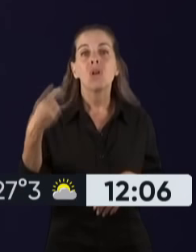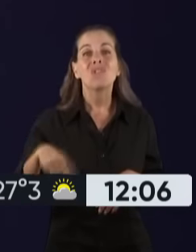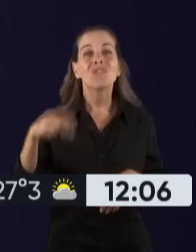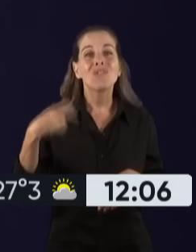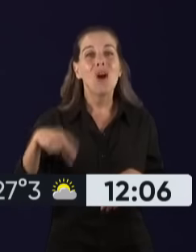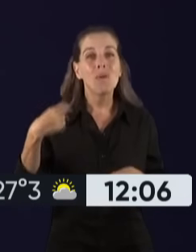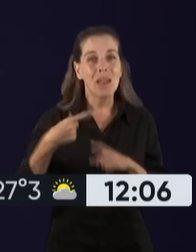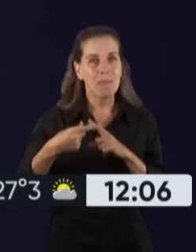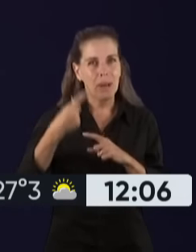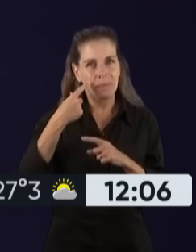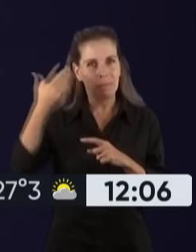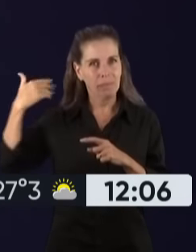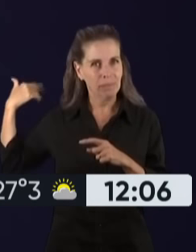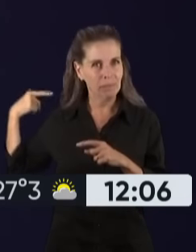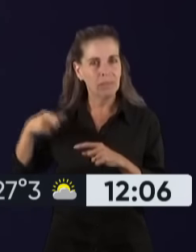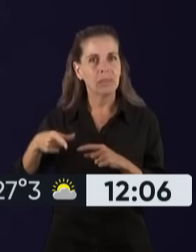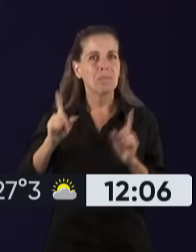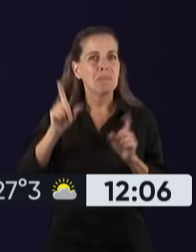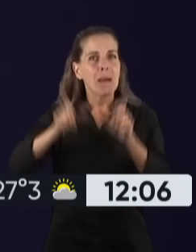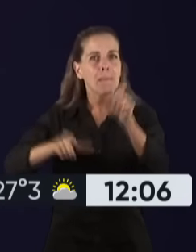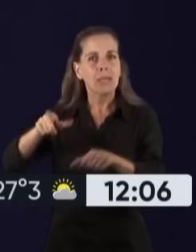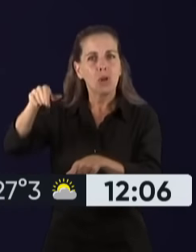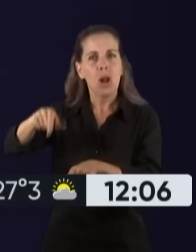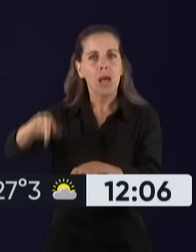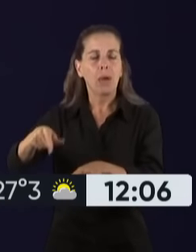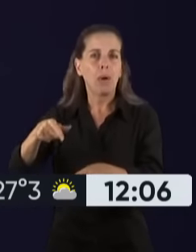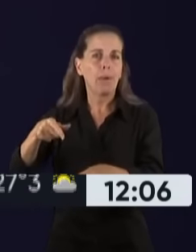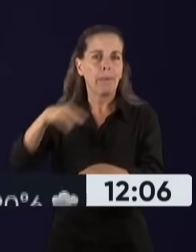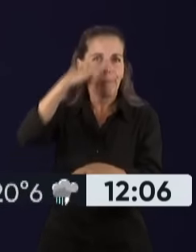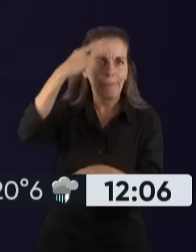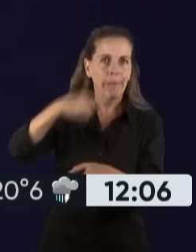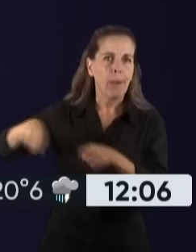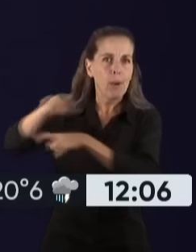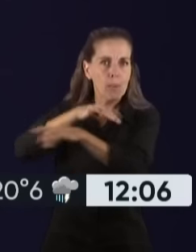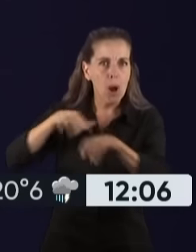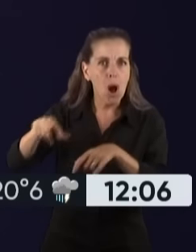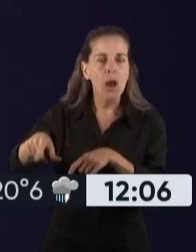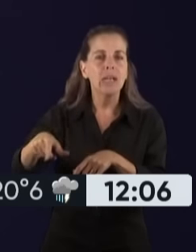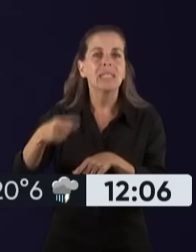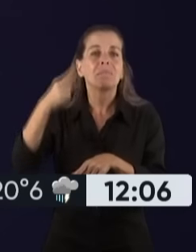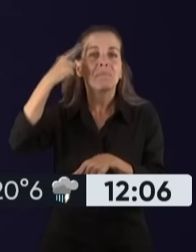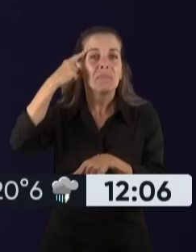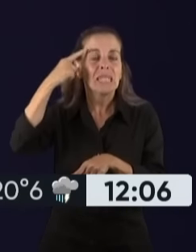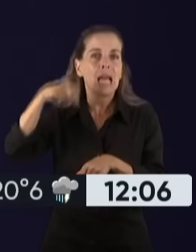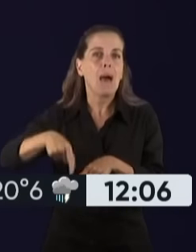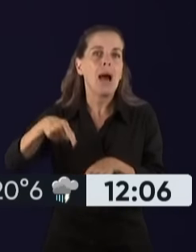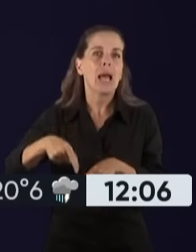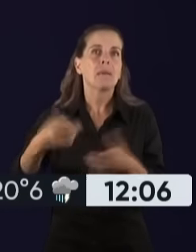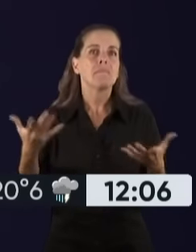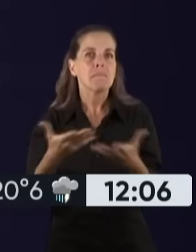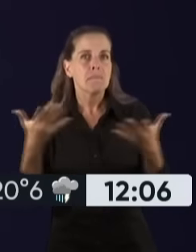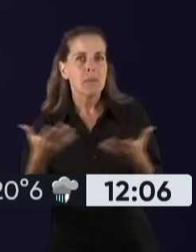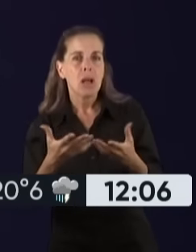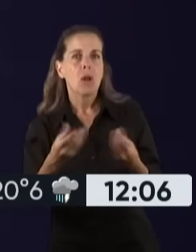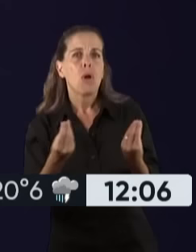estos mismos que hoy inventan rumores de todo tipo presagiaban un tipo de cambio en los 2000 pesos incluso